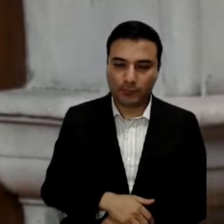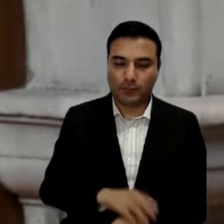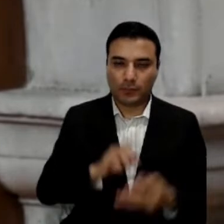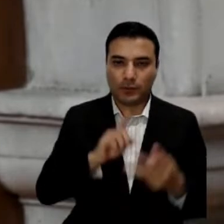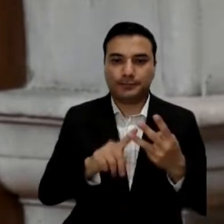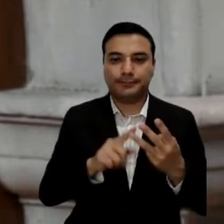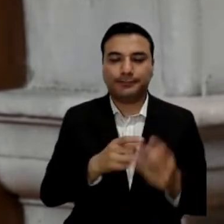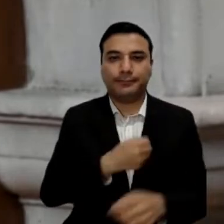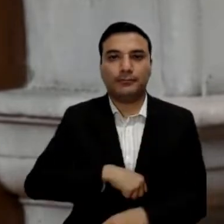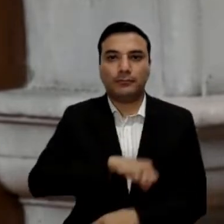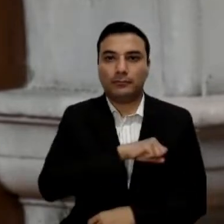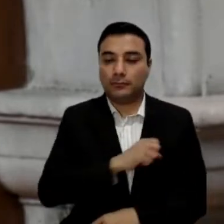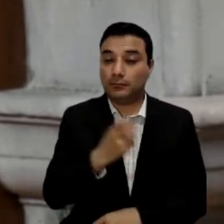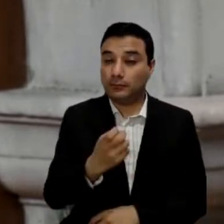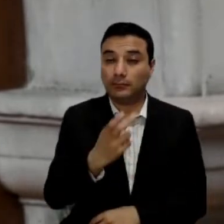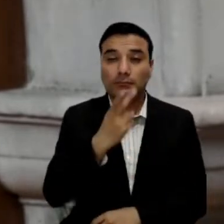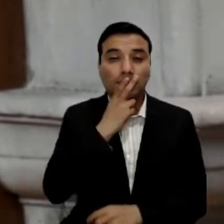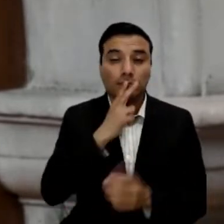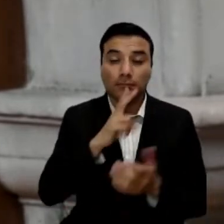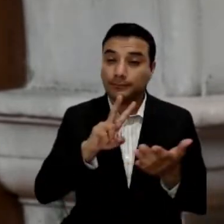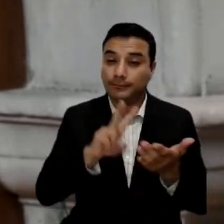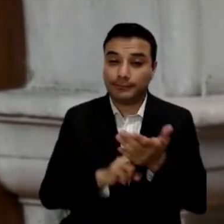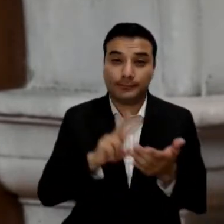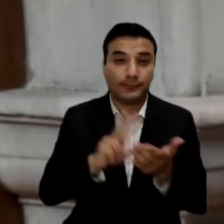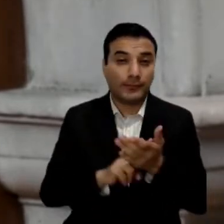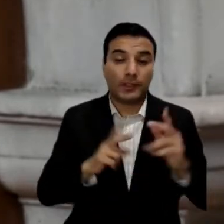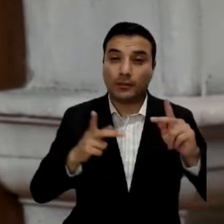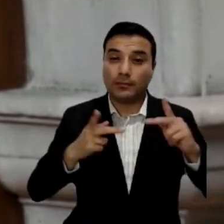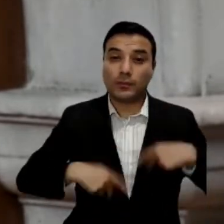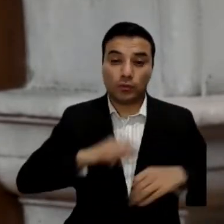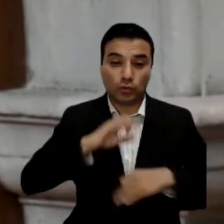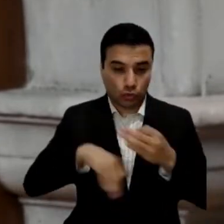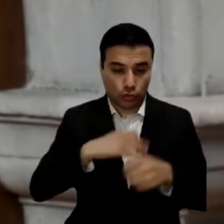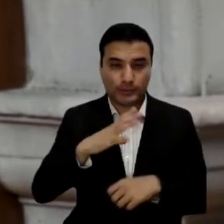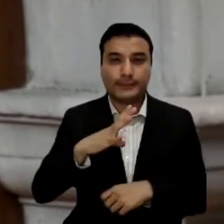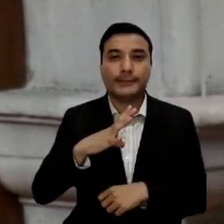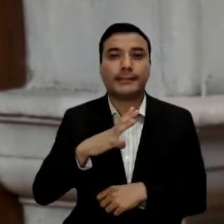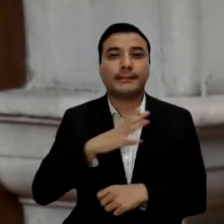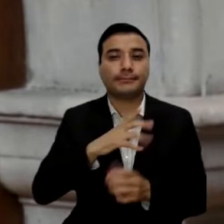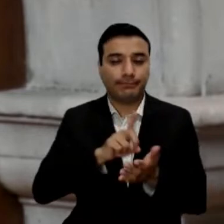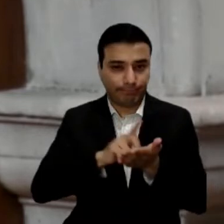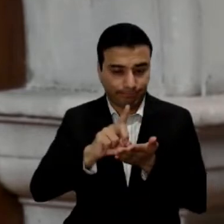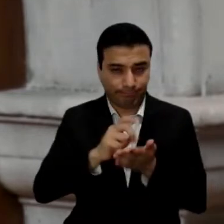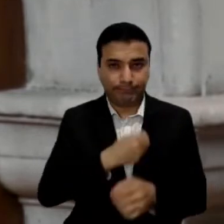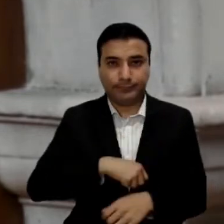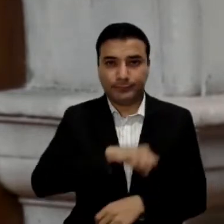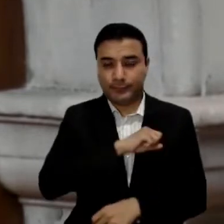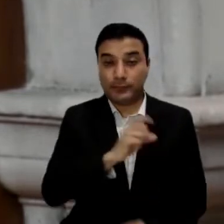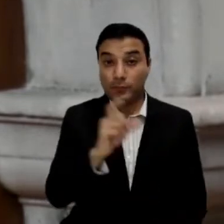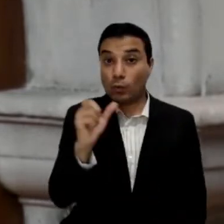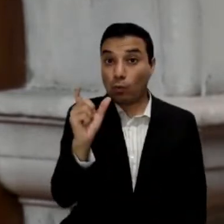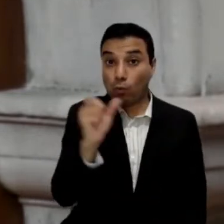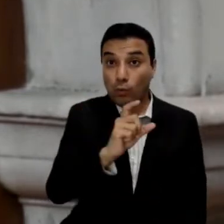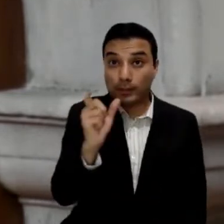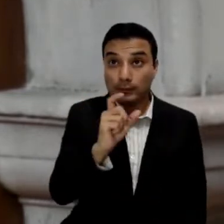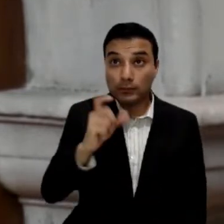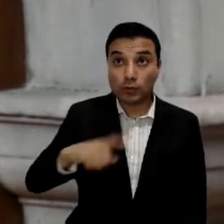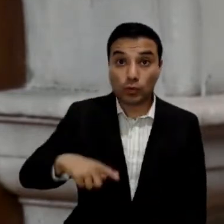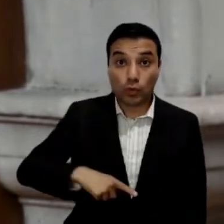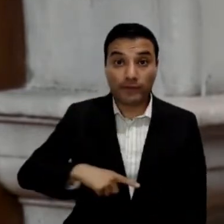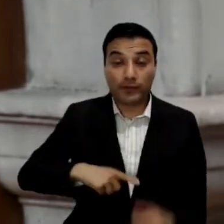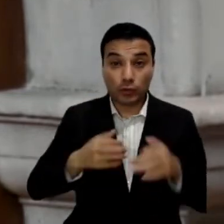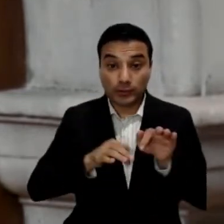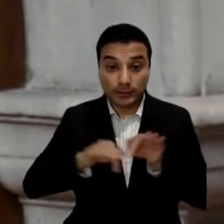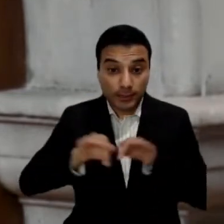bien preciado, un derecho fundamental de todas y todos los ciudadanos. Cuando un gobierno trabaja para fortalecer los servicios de